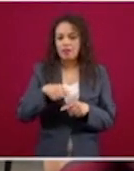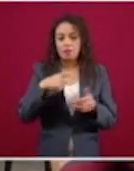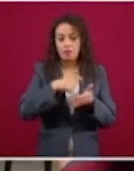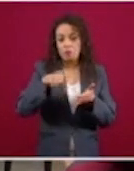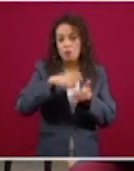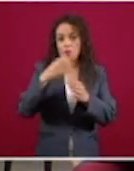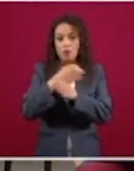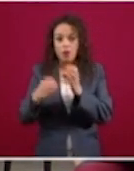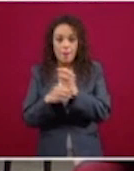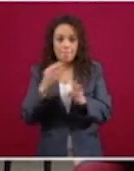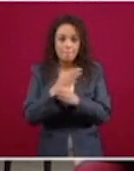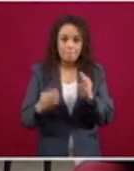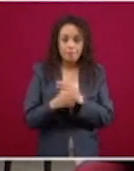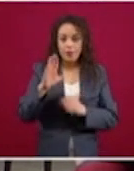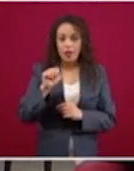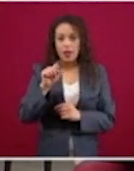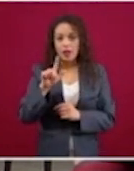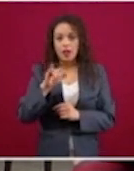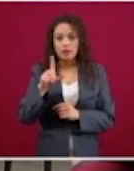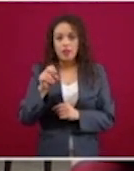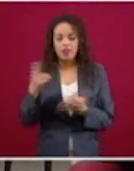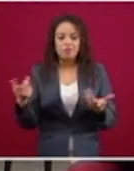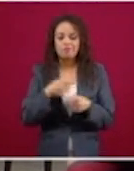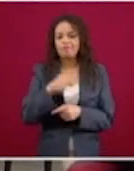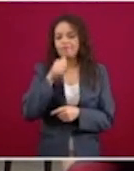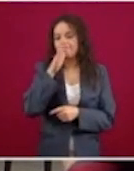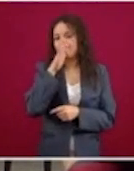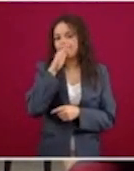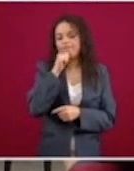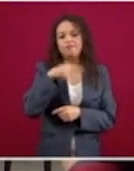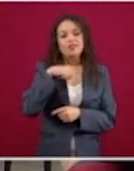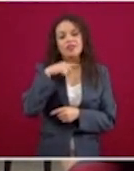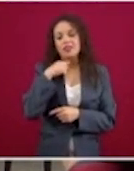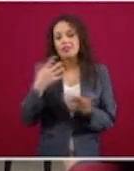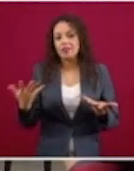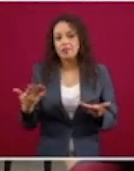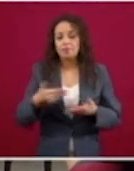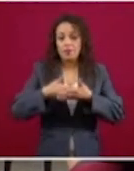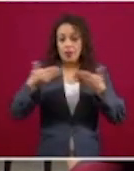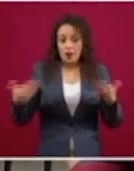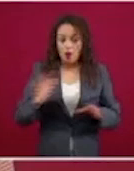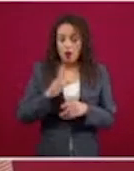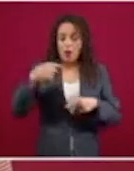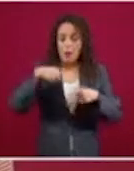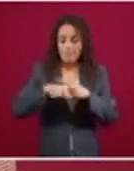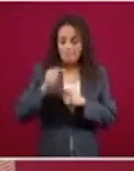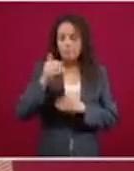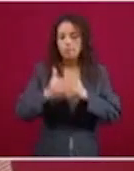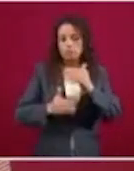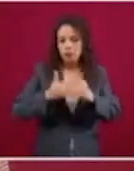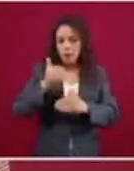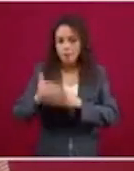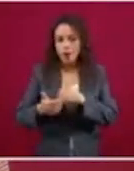pues no les daba. Hoy se han destinado recursos, se está avanzando y en